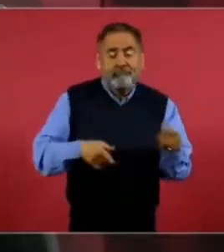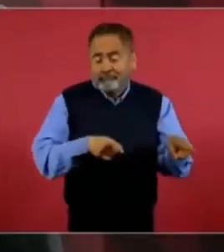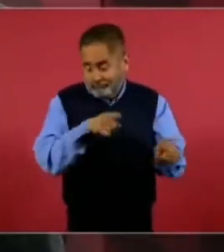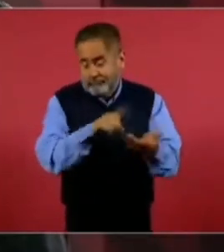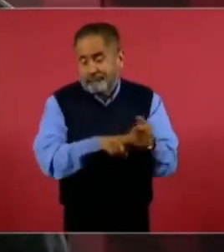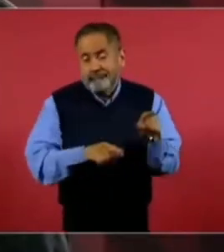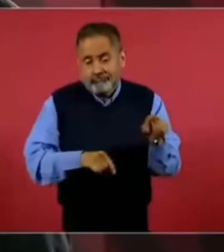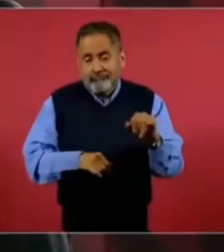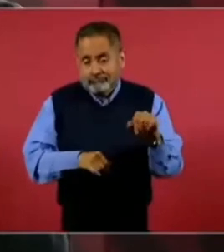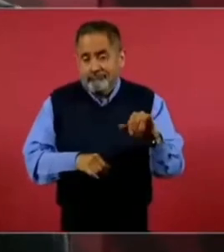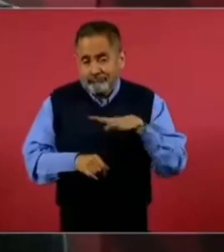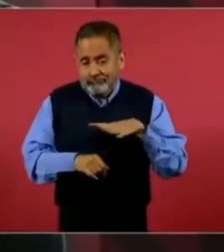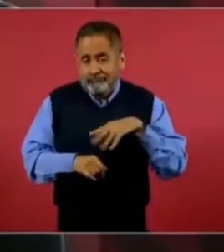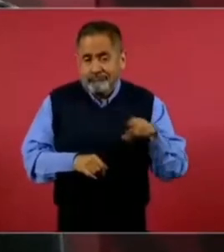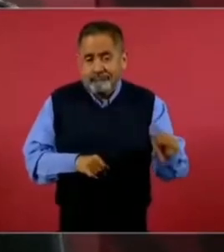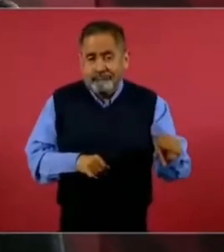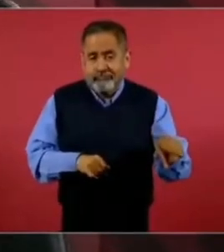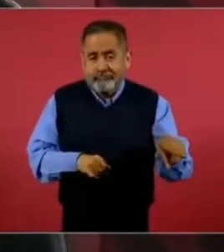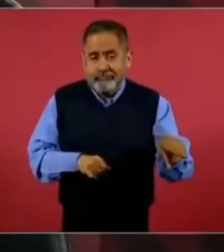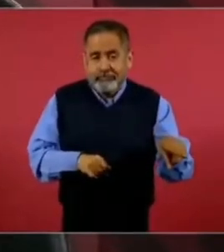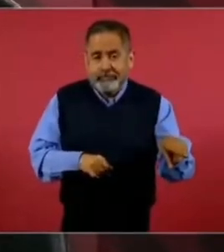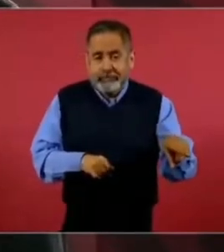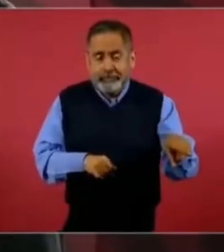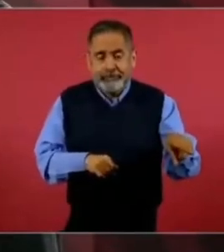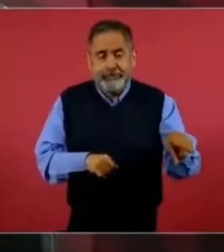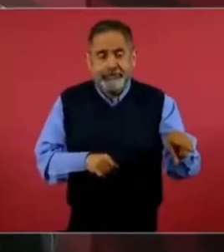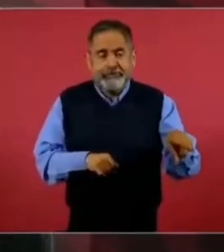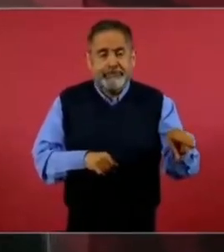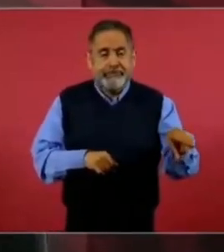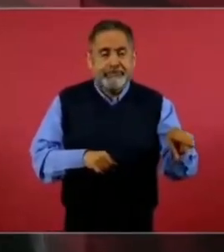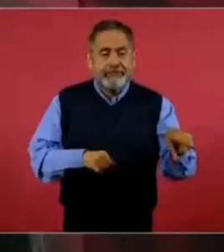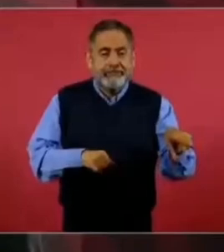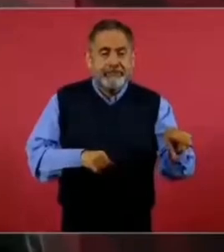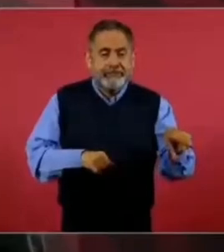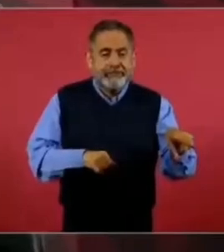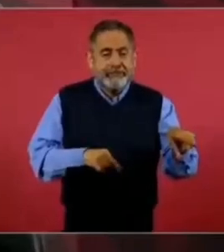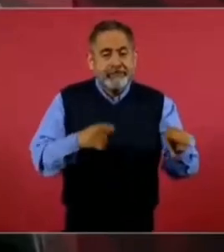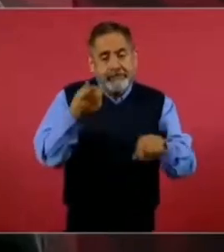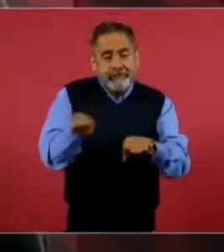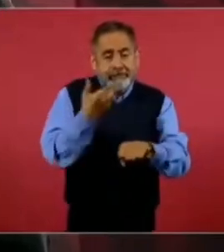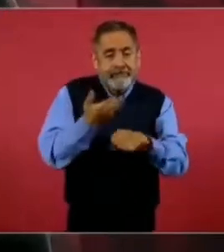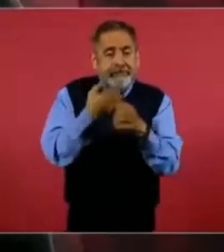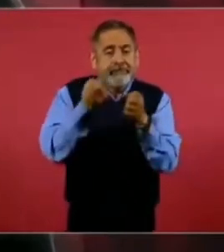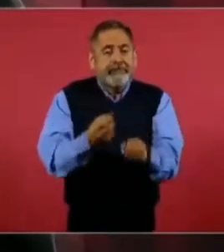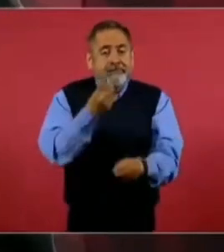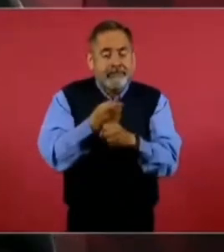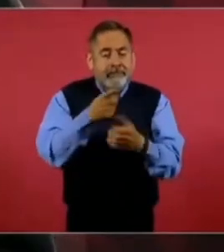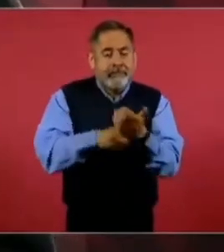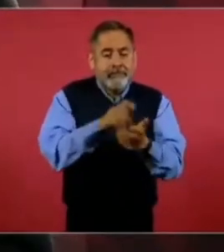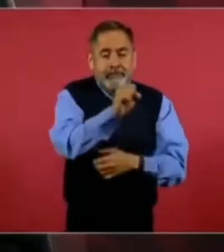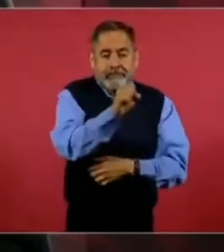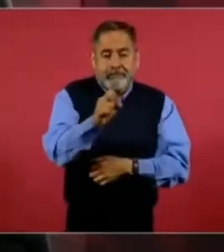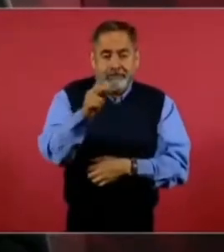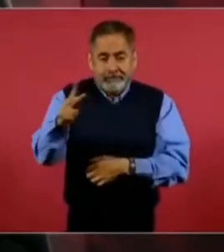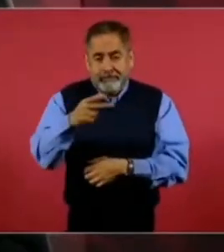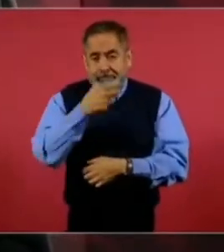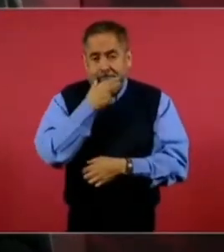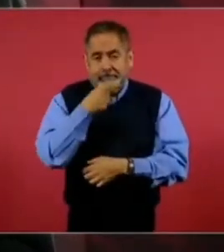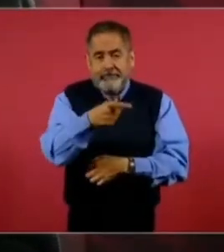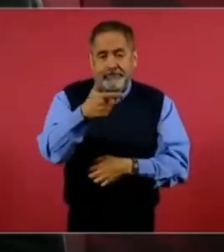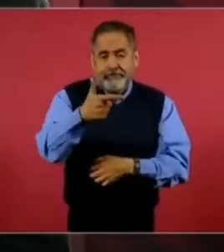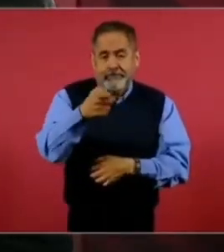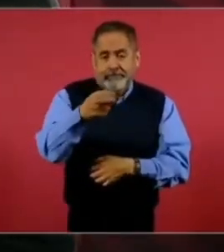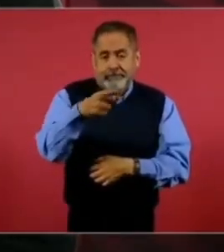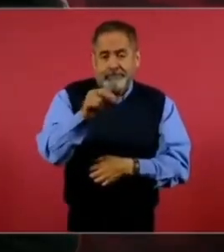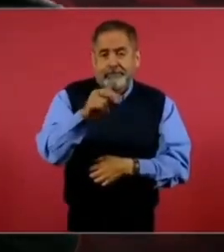el secretario de Seguridad Pública era